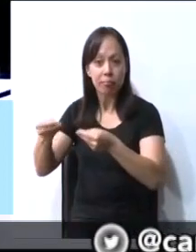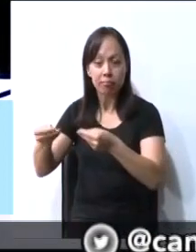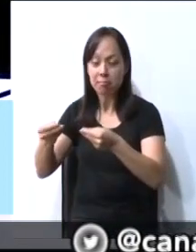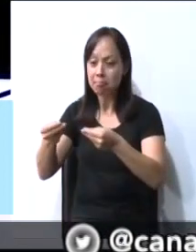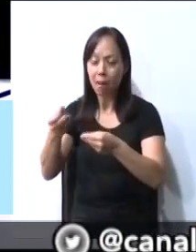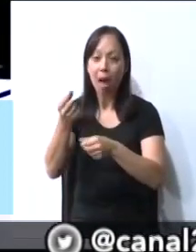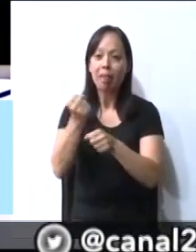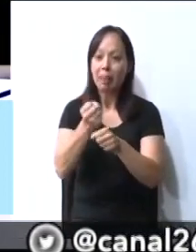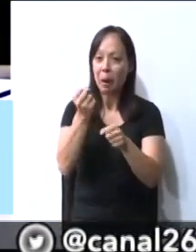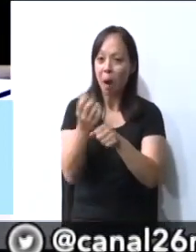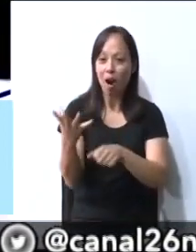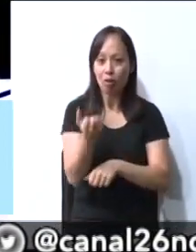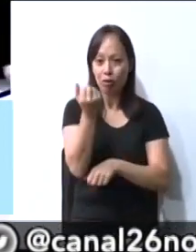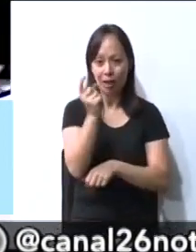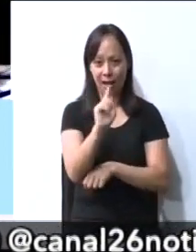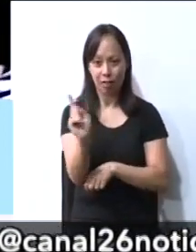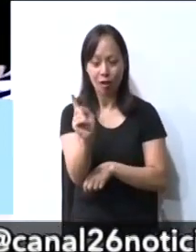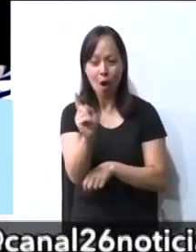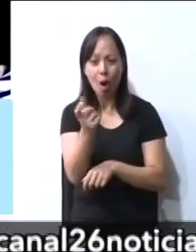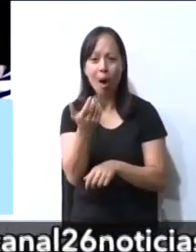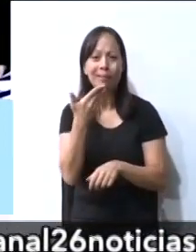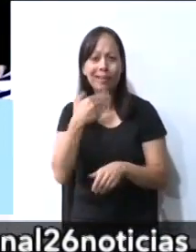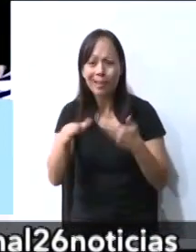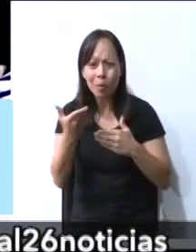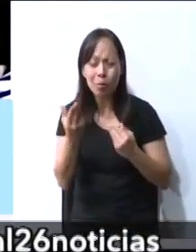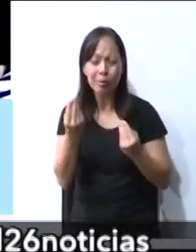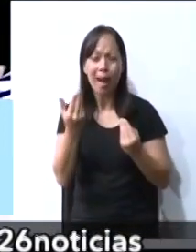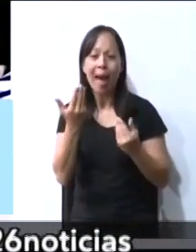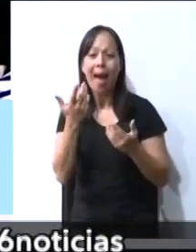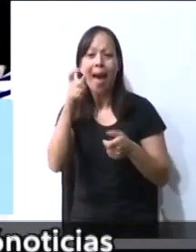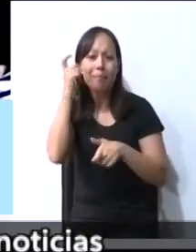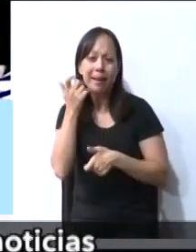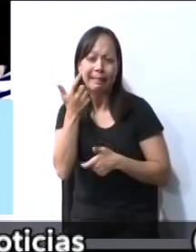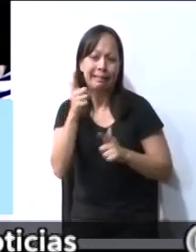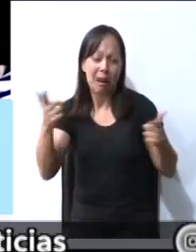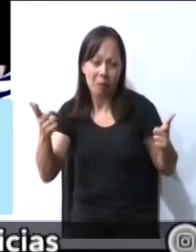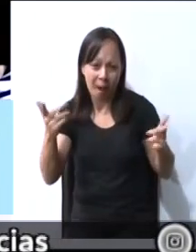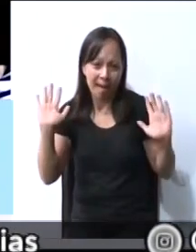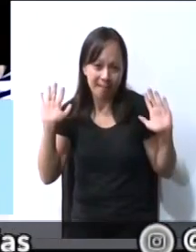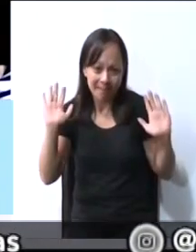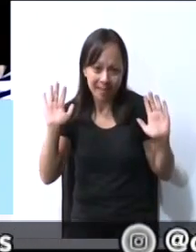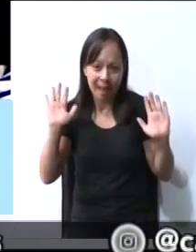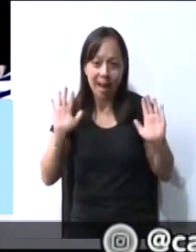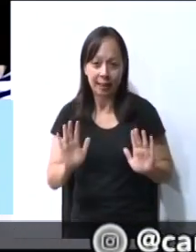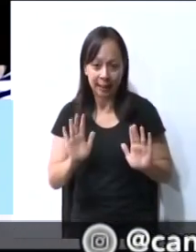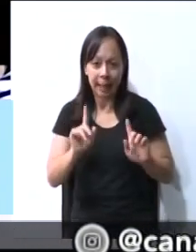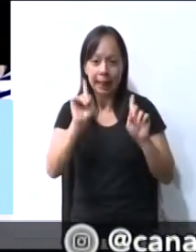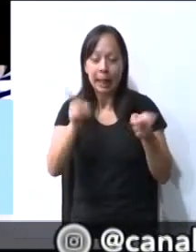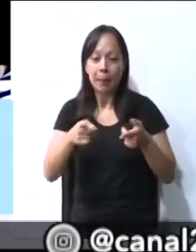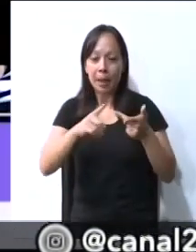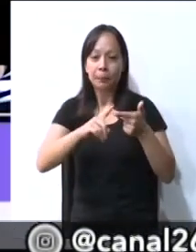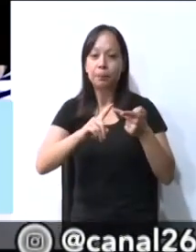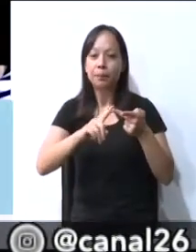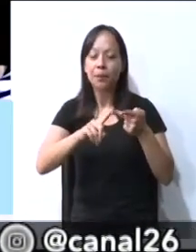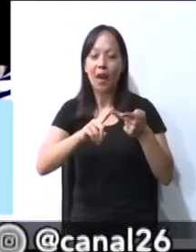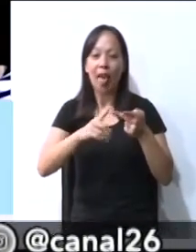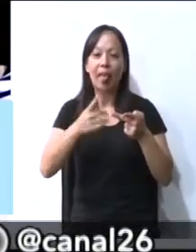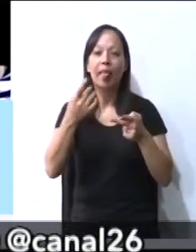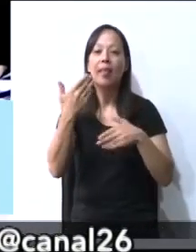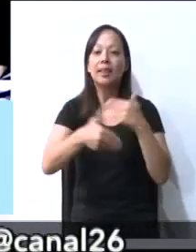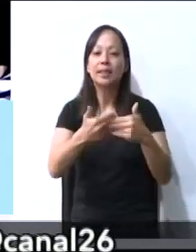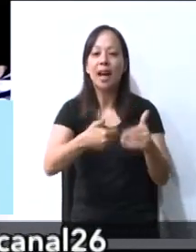que les faltaba experiencia. También trabajamos para impulsar el desarrollo productivo. En 2008 lanzamos nuestra